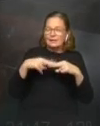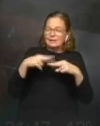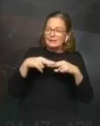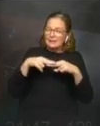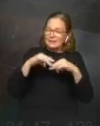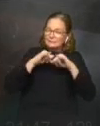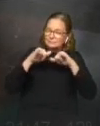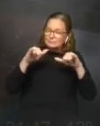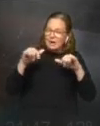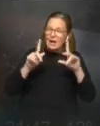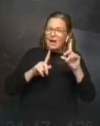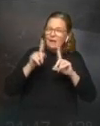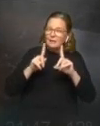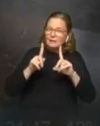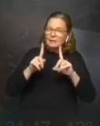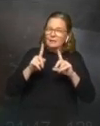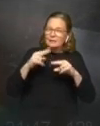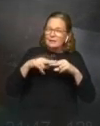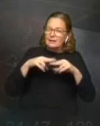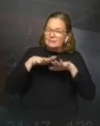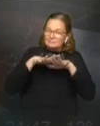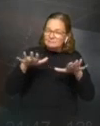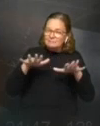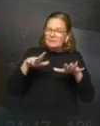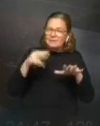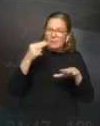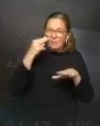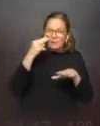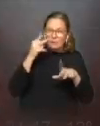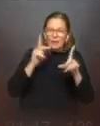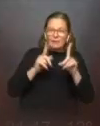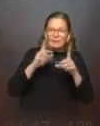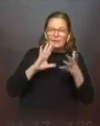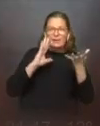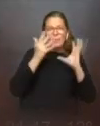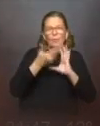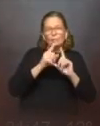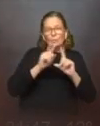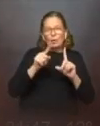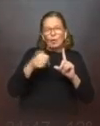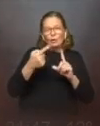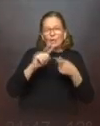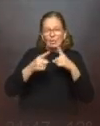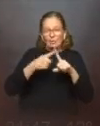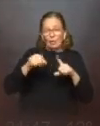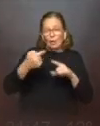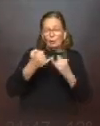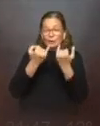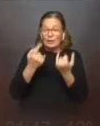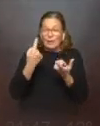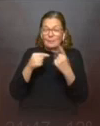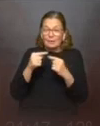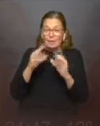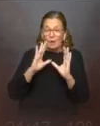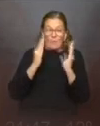sociales, pero a veces las redes sociales también reflejan o no el mundo en que vivimos. Bueno, es otra discusión para otro día, ¿no? Pero en